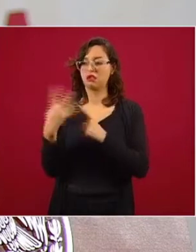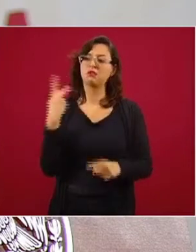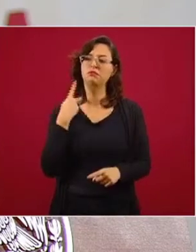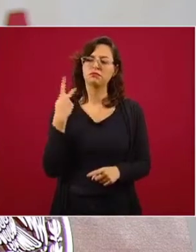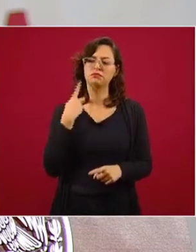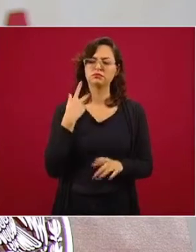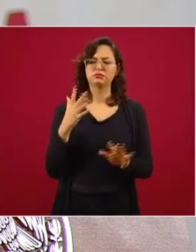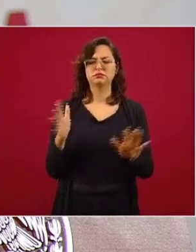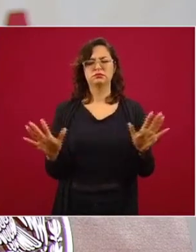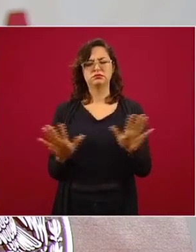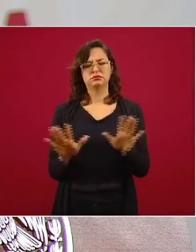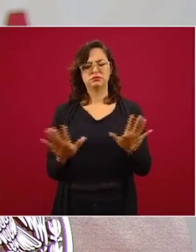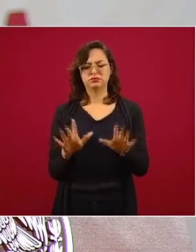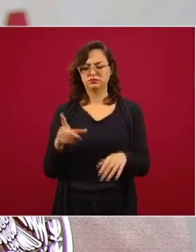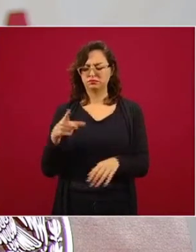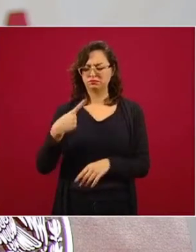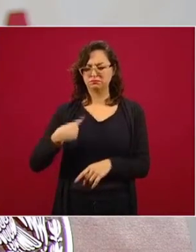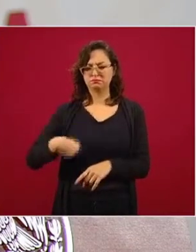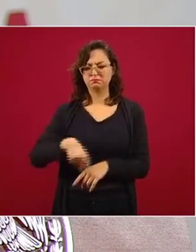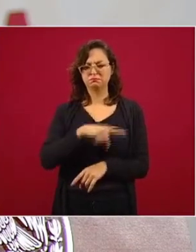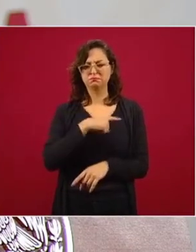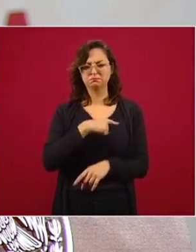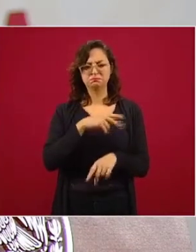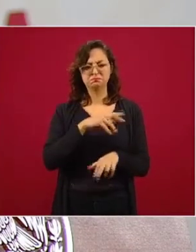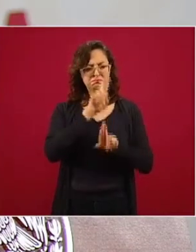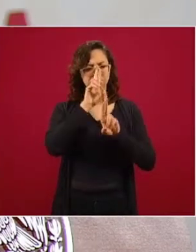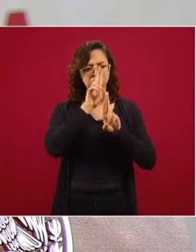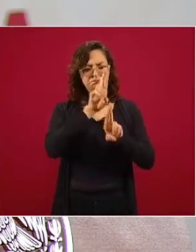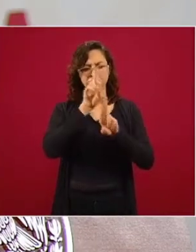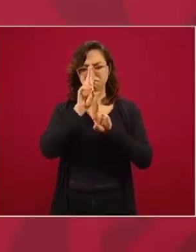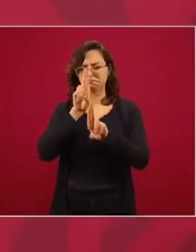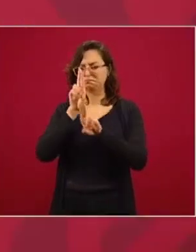hay intención de